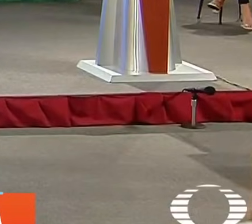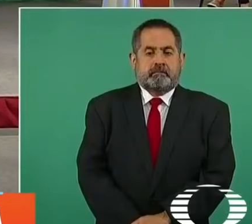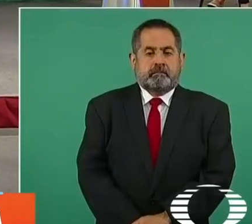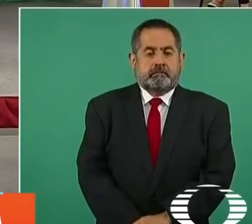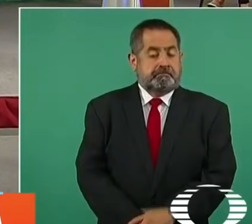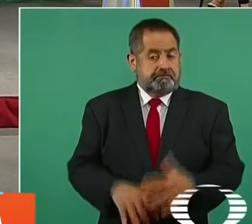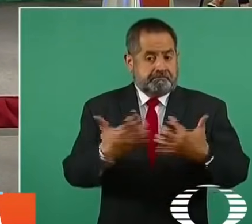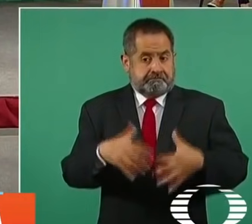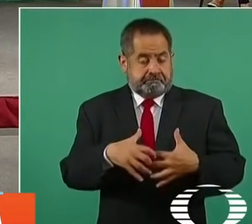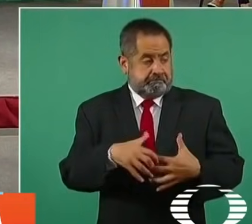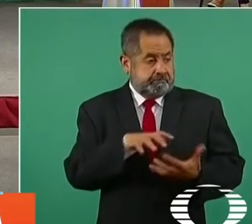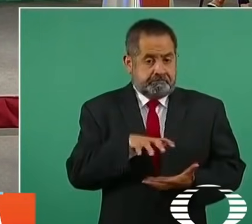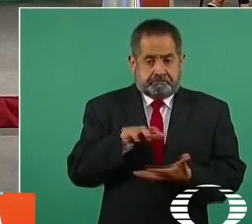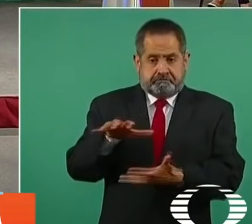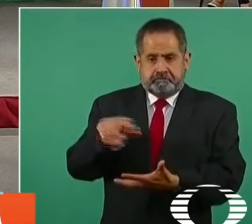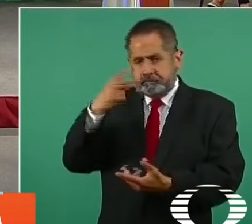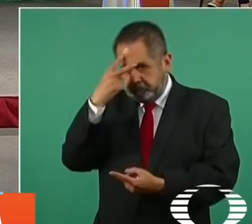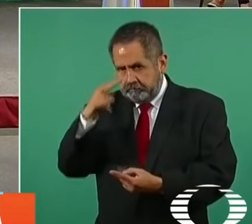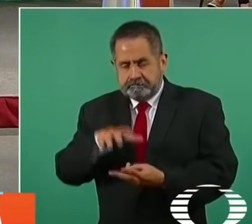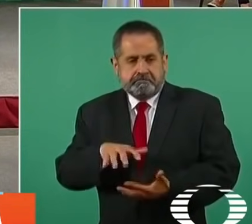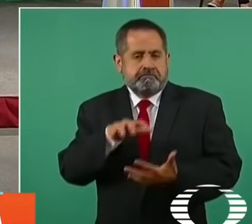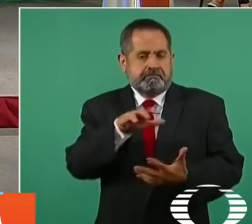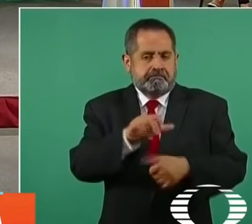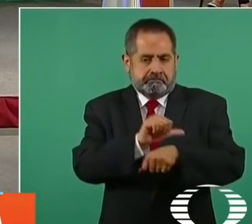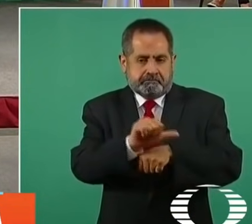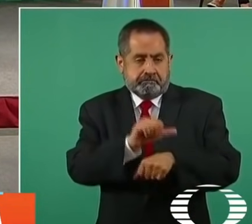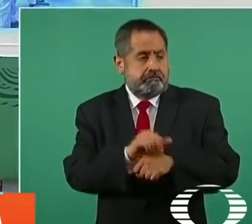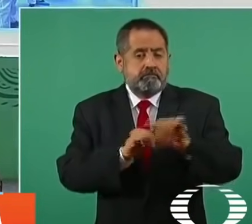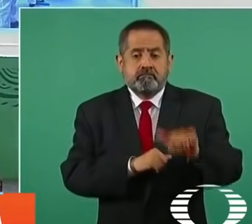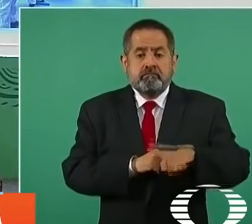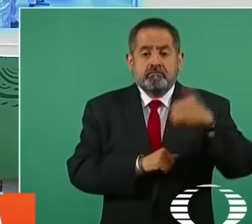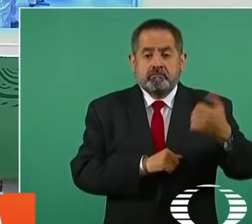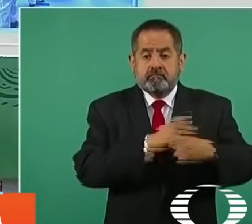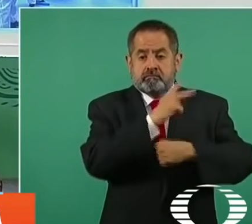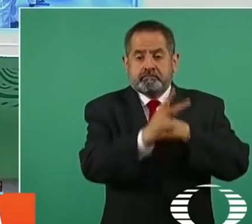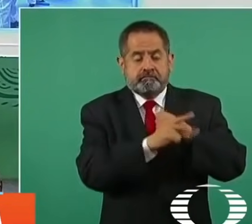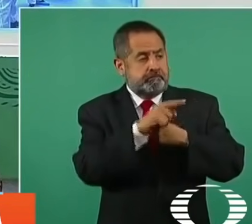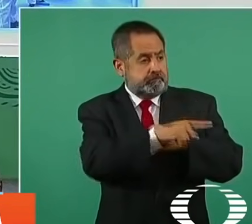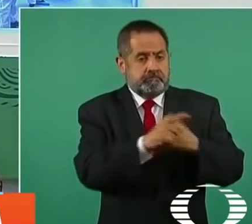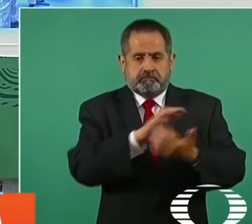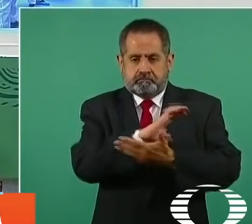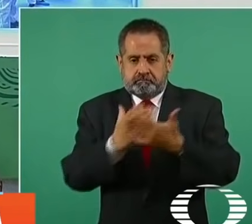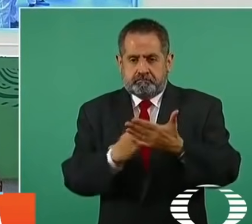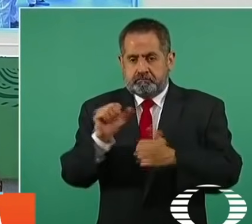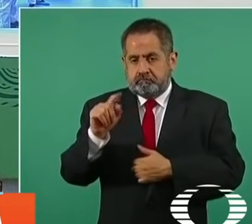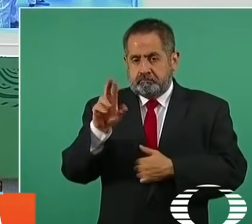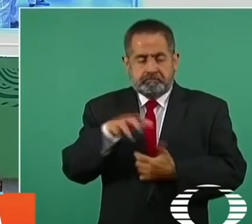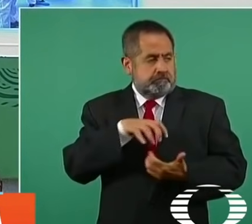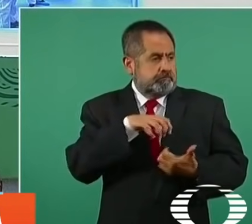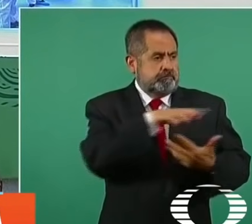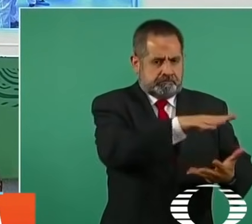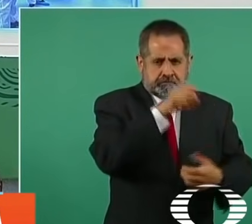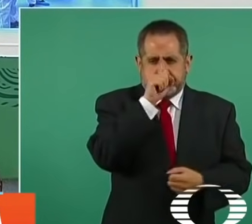Latina que hicieron contratos con AstraZeneca. Esa es una gran noticia, es aumentar la producción con una